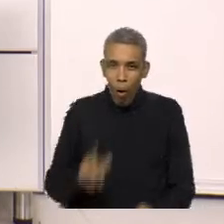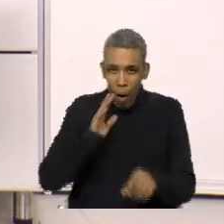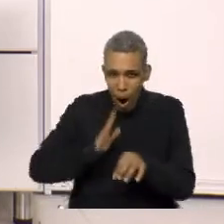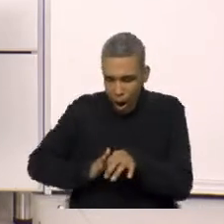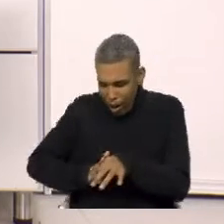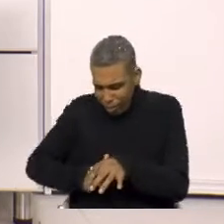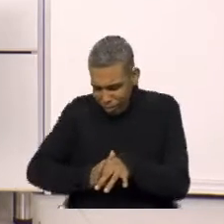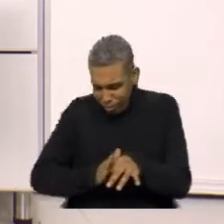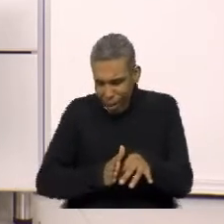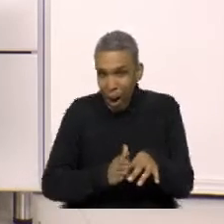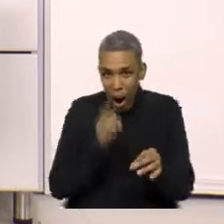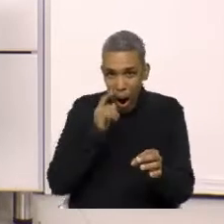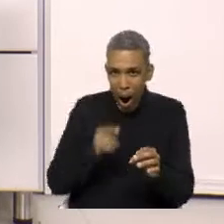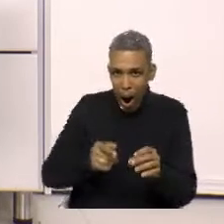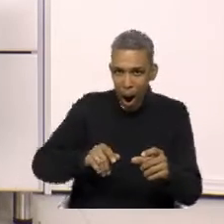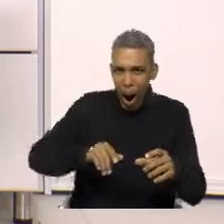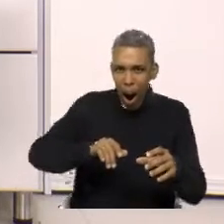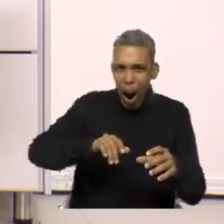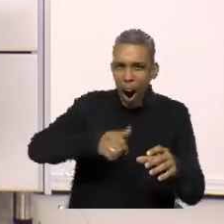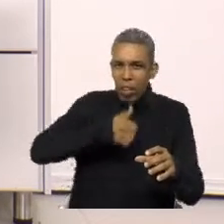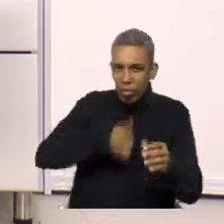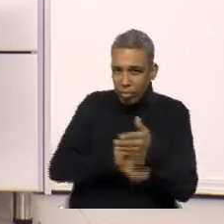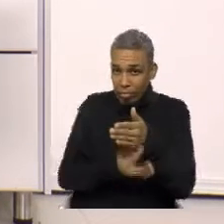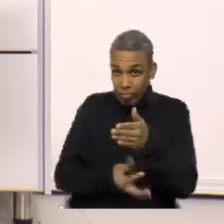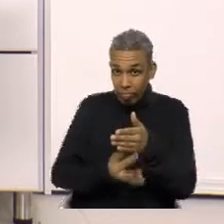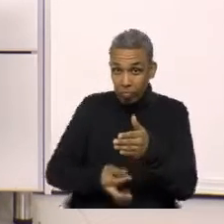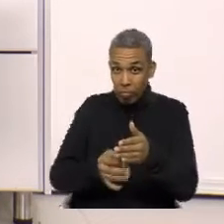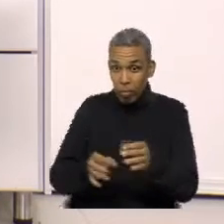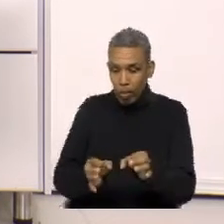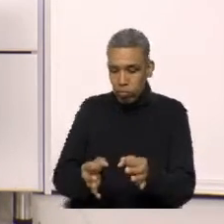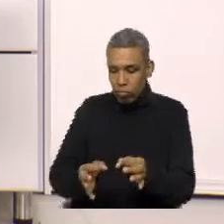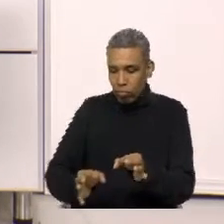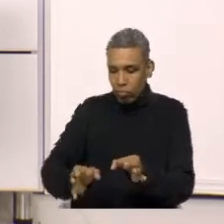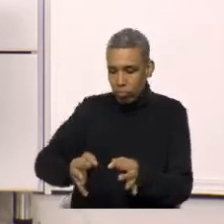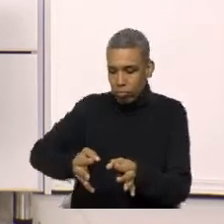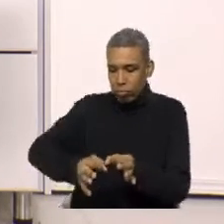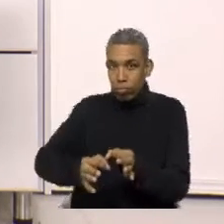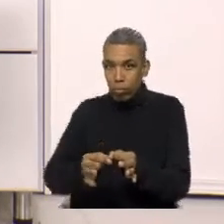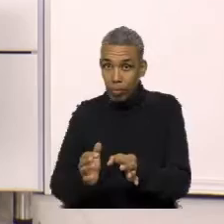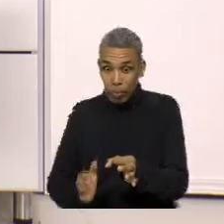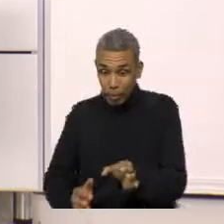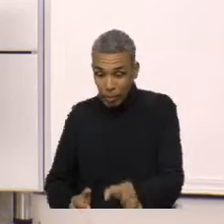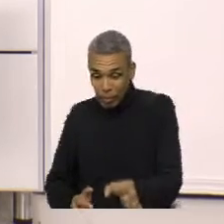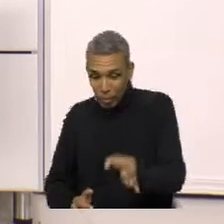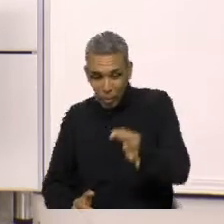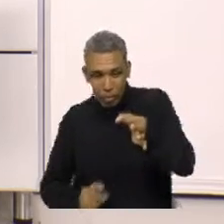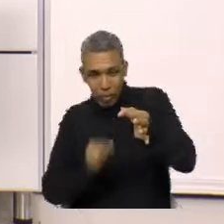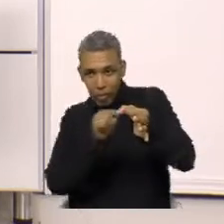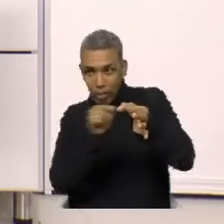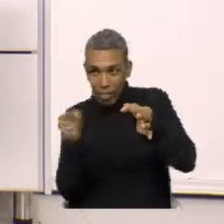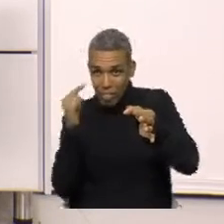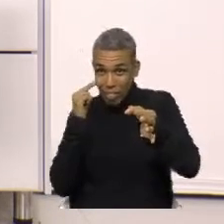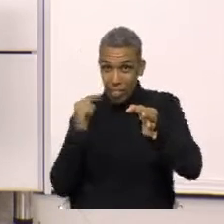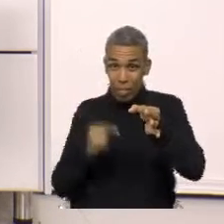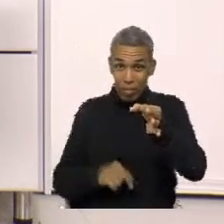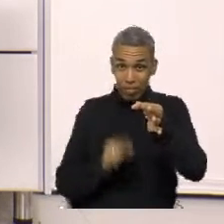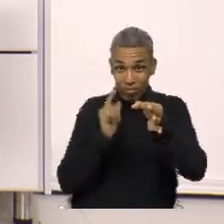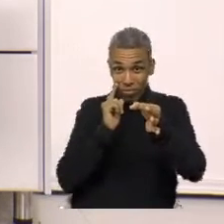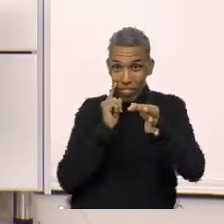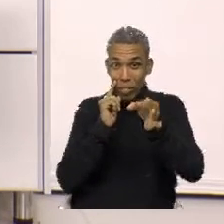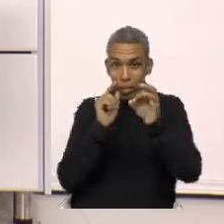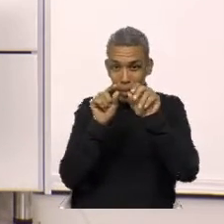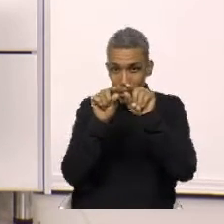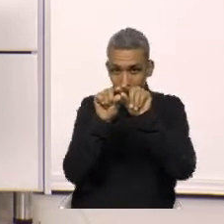muy delgadita. Y mira la diferencia con una que haya quedado de... Si me puede colaborar ahí